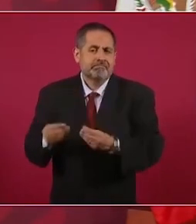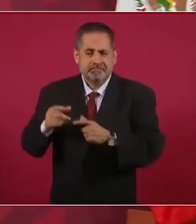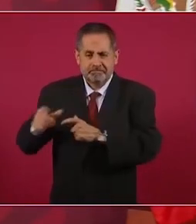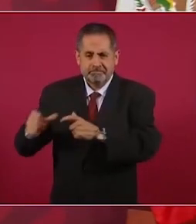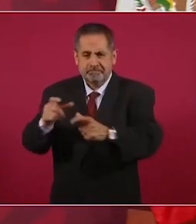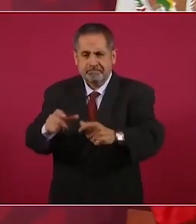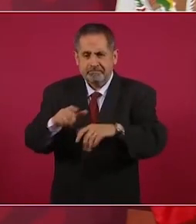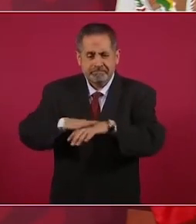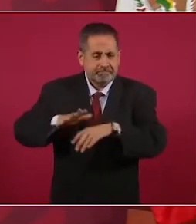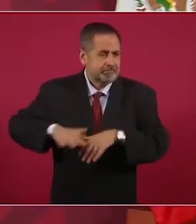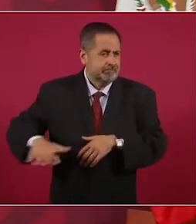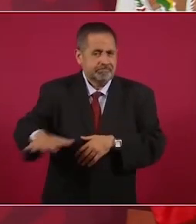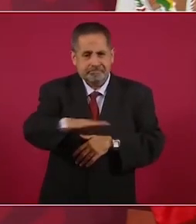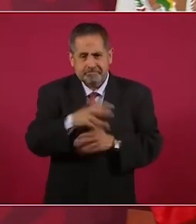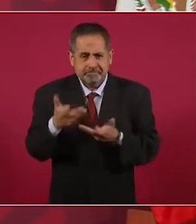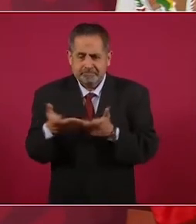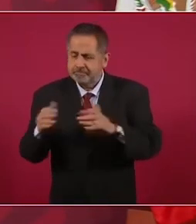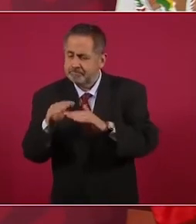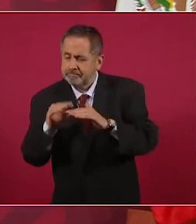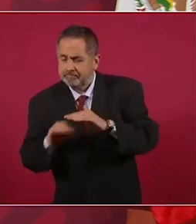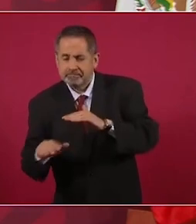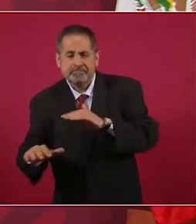más zonas bajas.